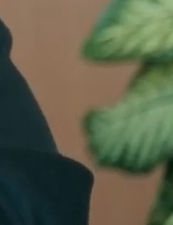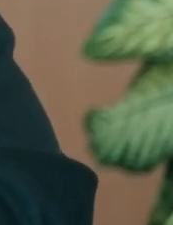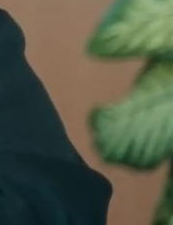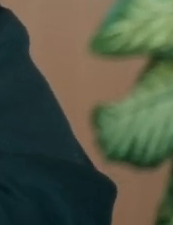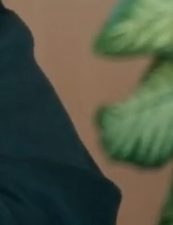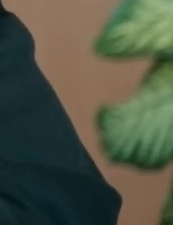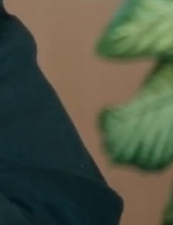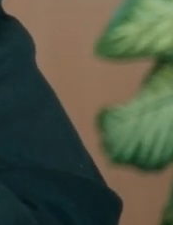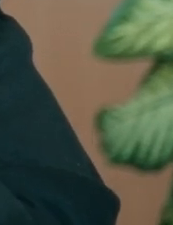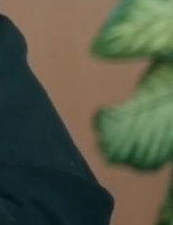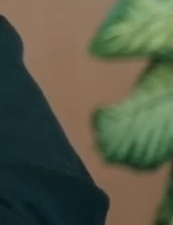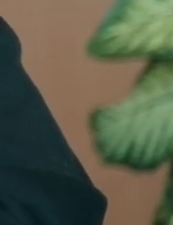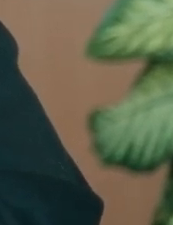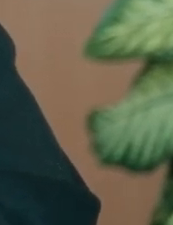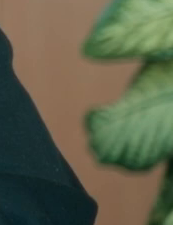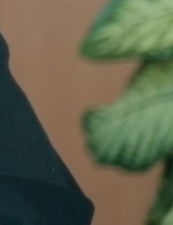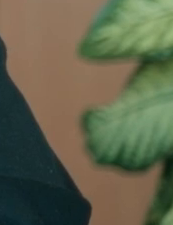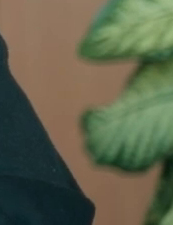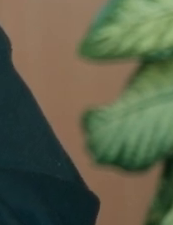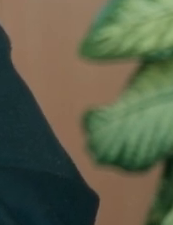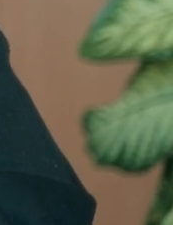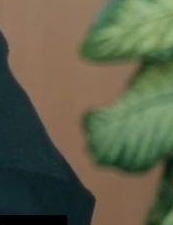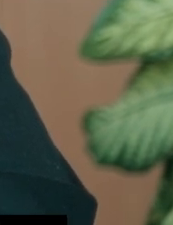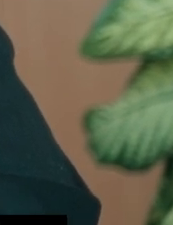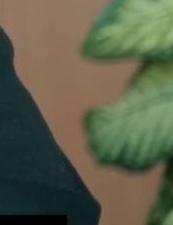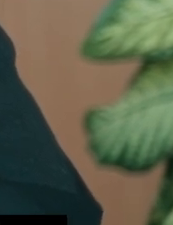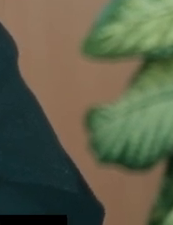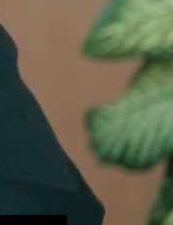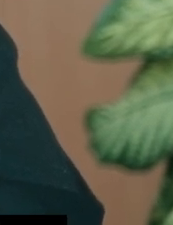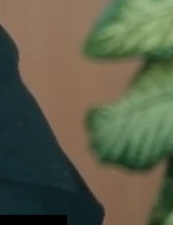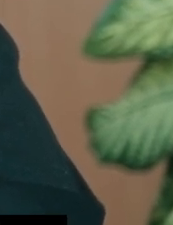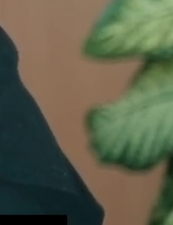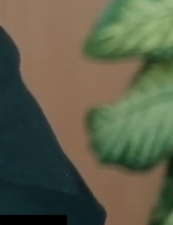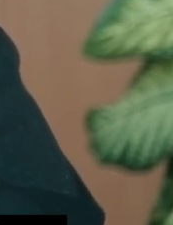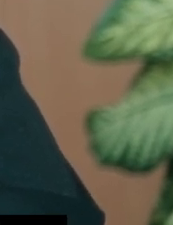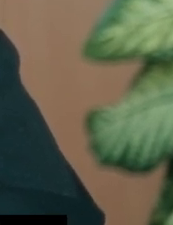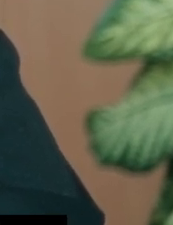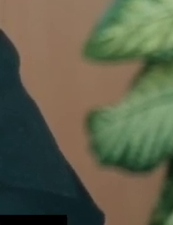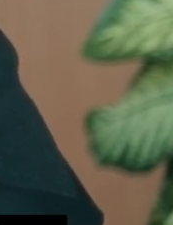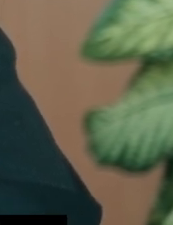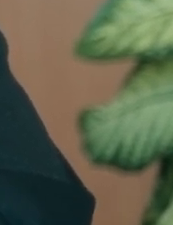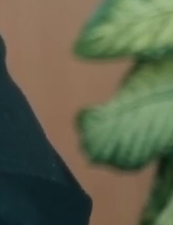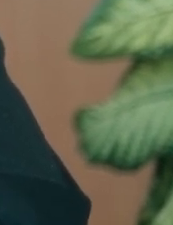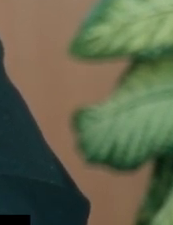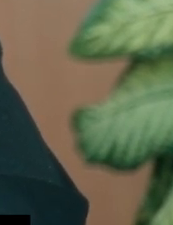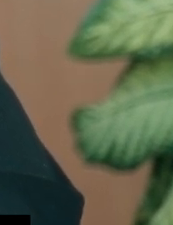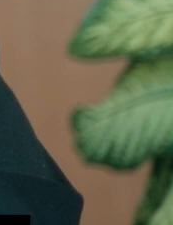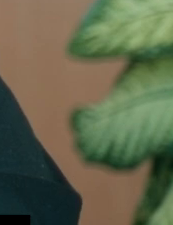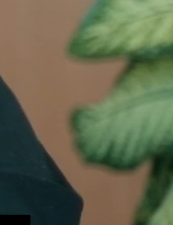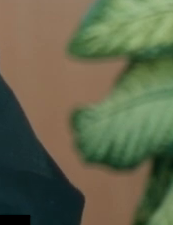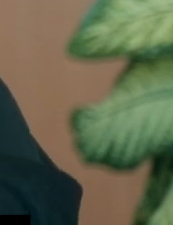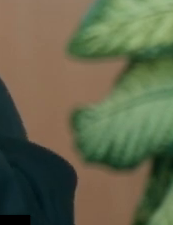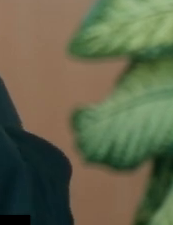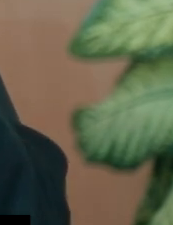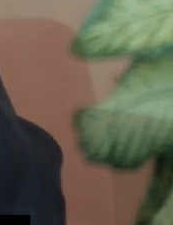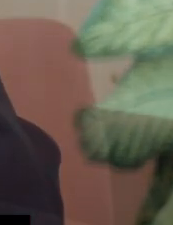lugar distinto. Cada vez es más importante la integración e incluso, y a mí me parece esto especialmente sobresaliente, que personas que